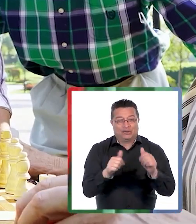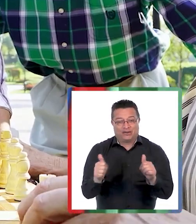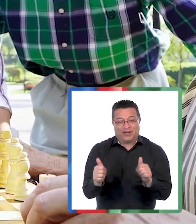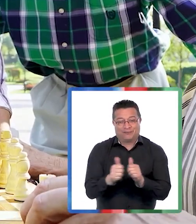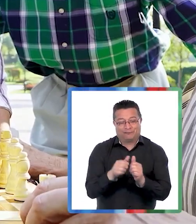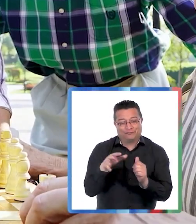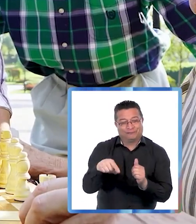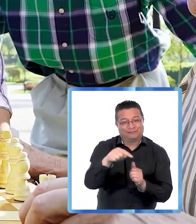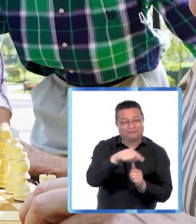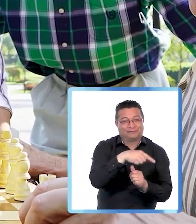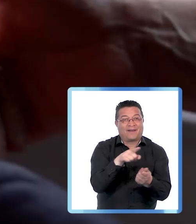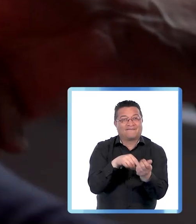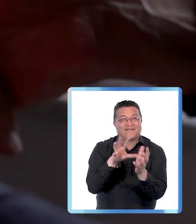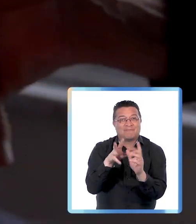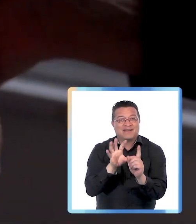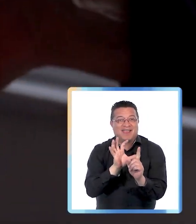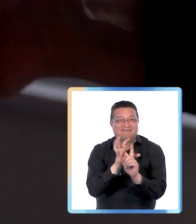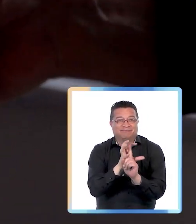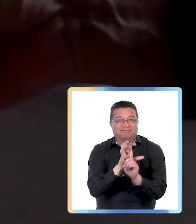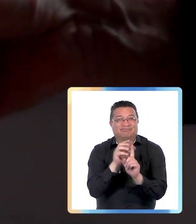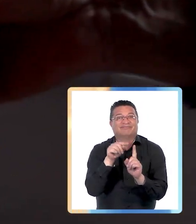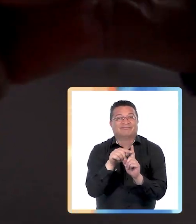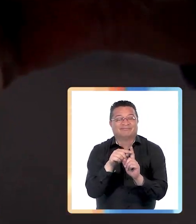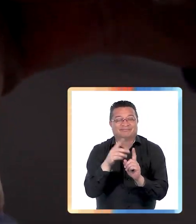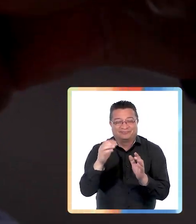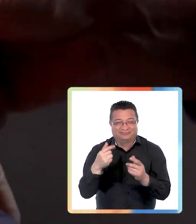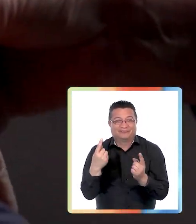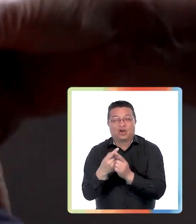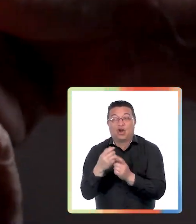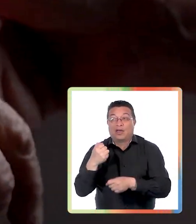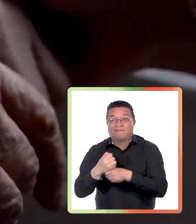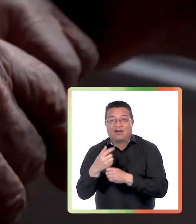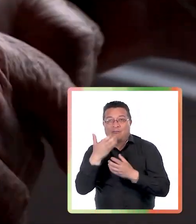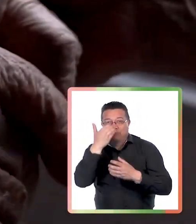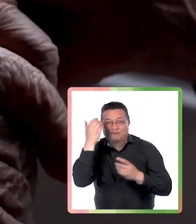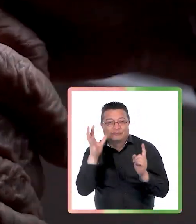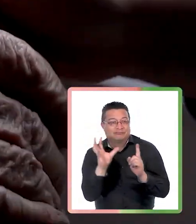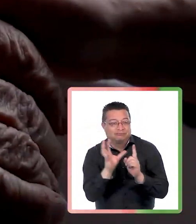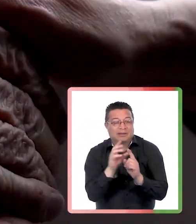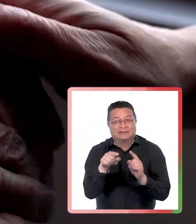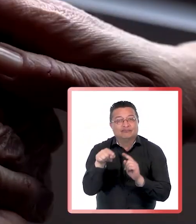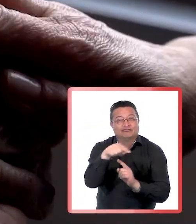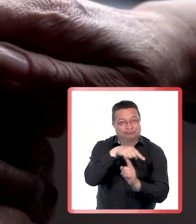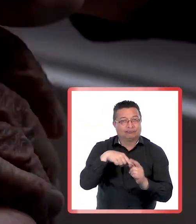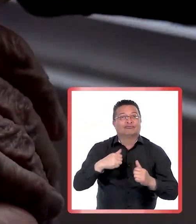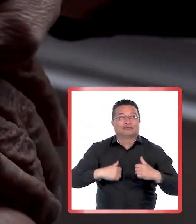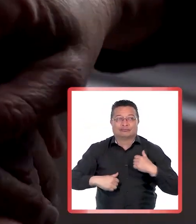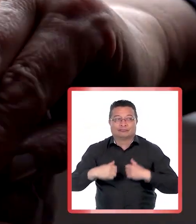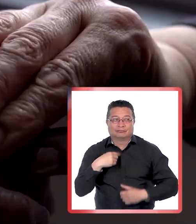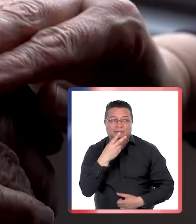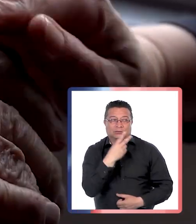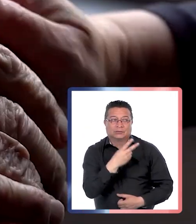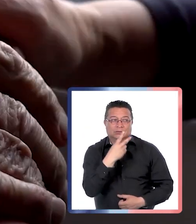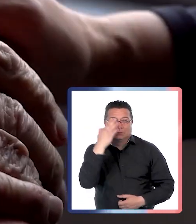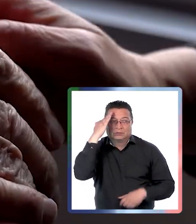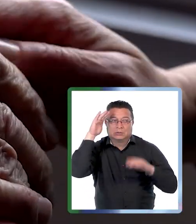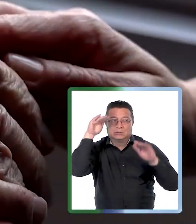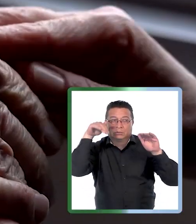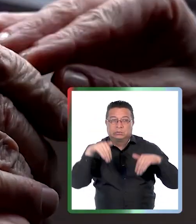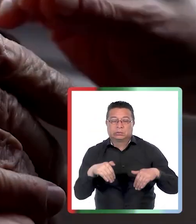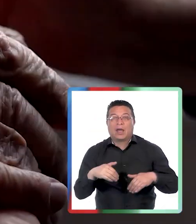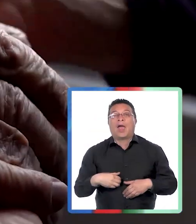las personas que lo cuidan, ya sean familiares o personas o profesionales, ¿no? Y eso,